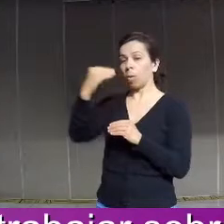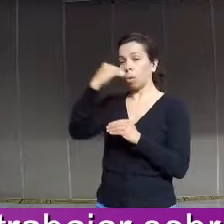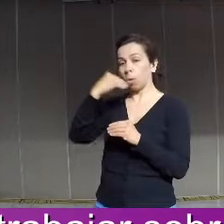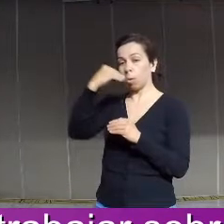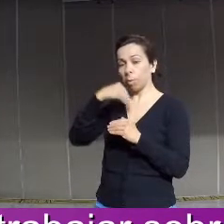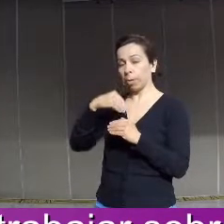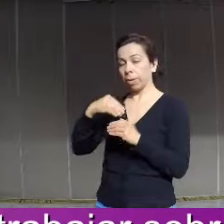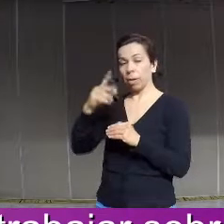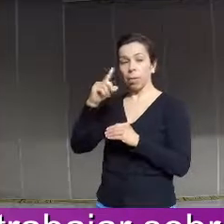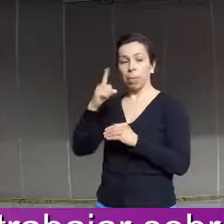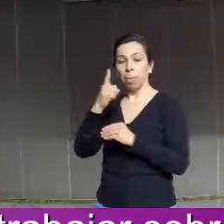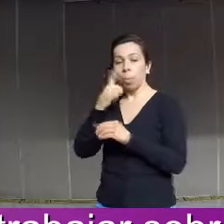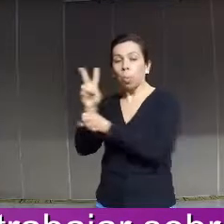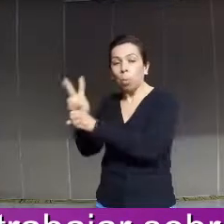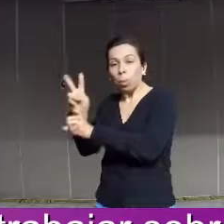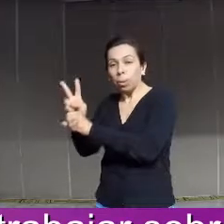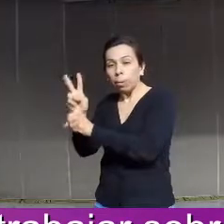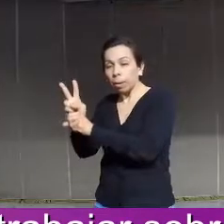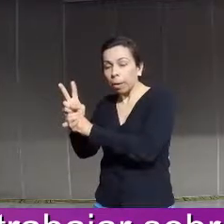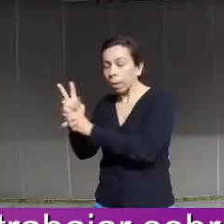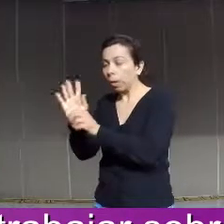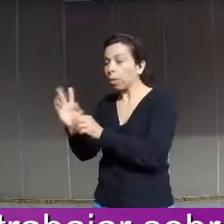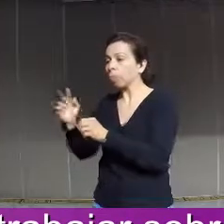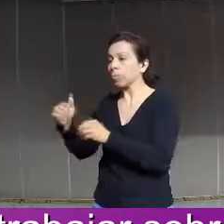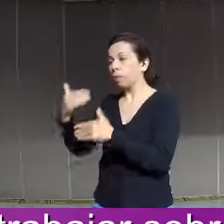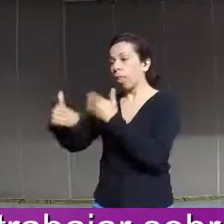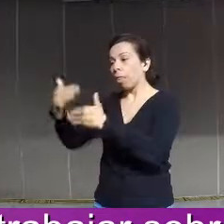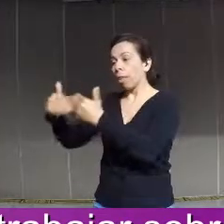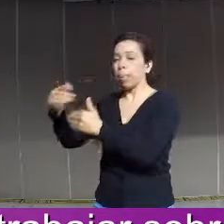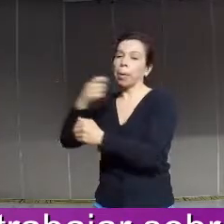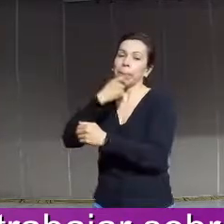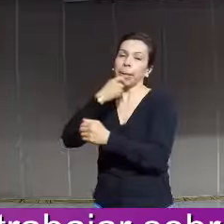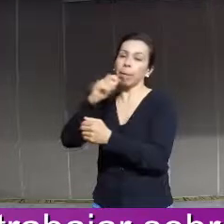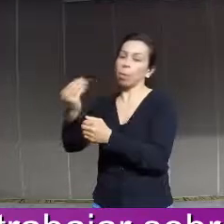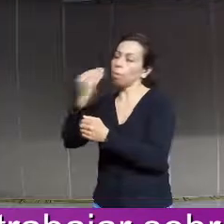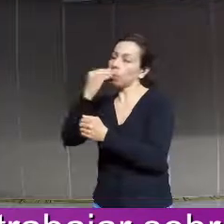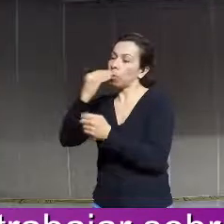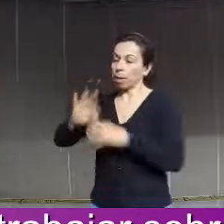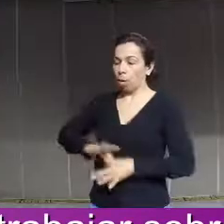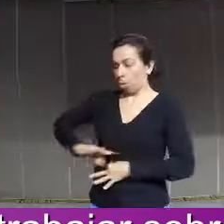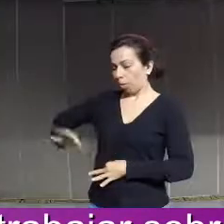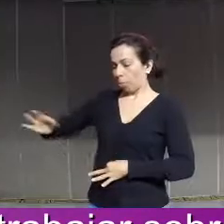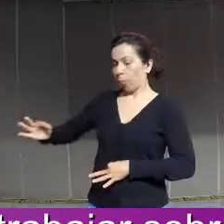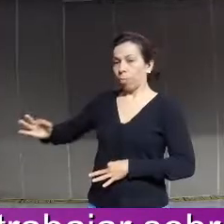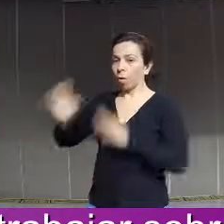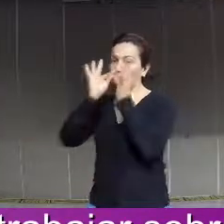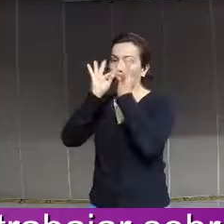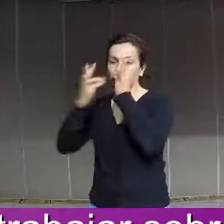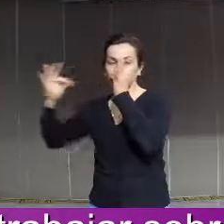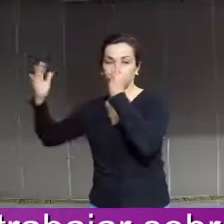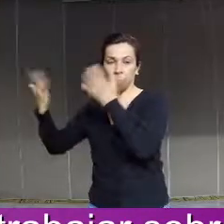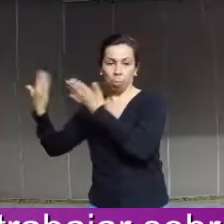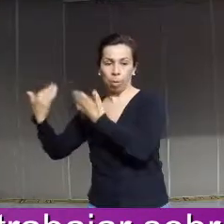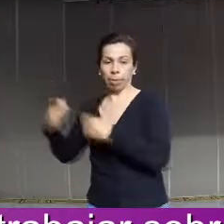por la vía oral, sin necesidad de decirle que va a necesitar un cambio de vía. El fonoaudiólogo tiene la obligación